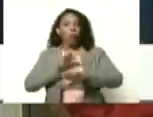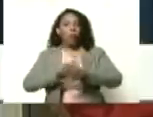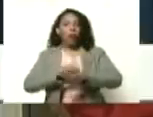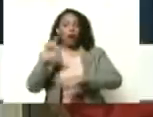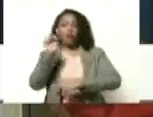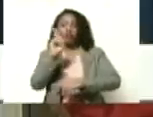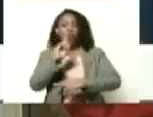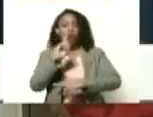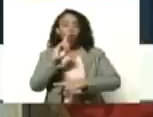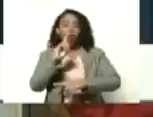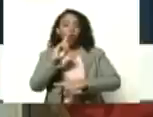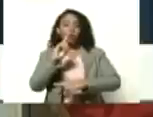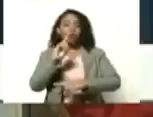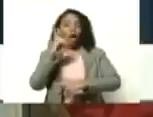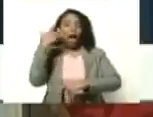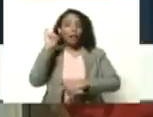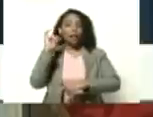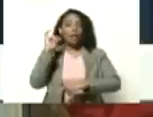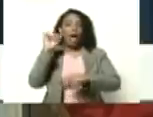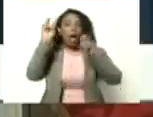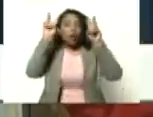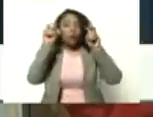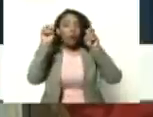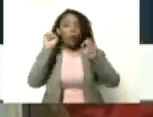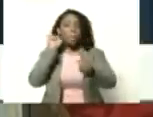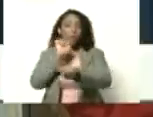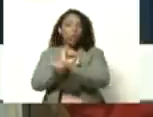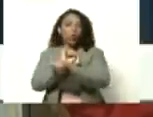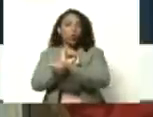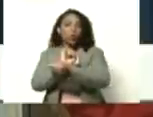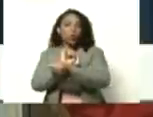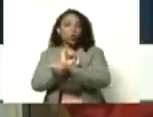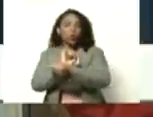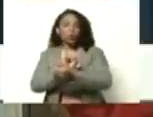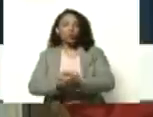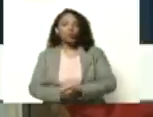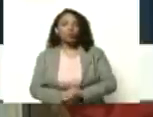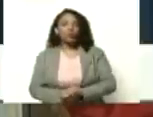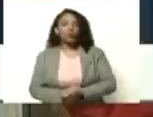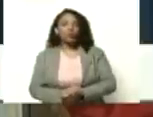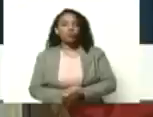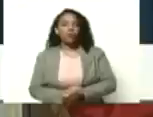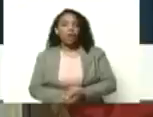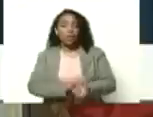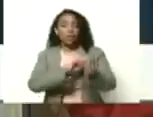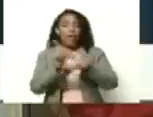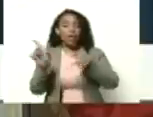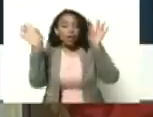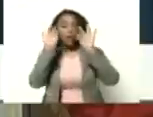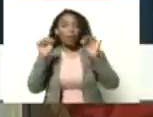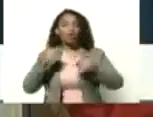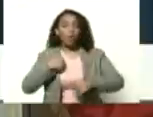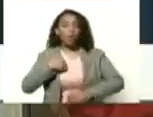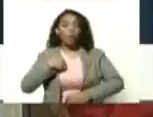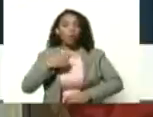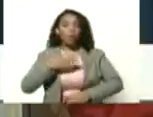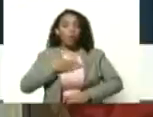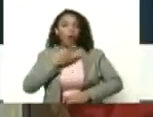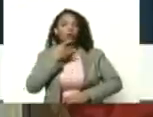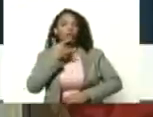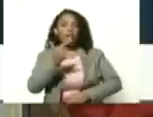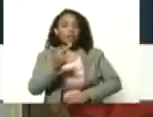descarto que haya nuevos detenidos en tal sentido yo pudiera